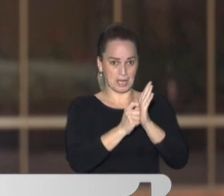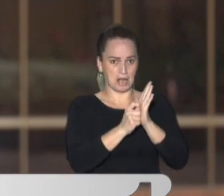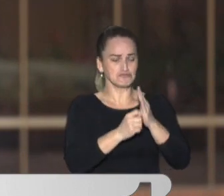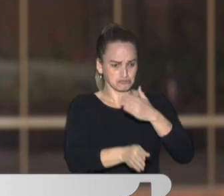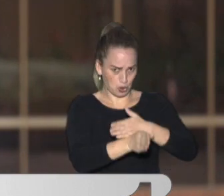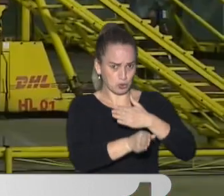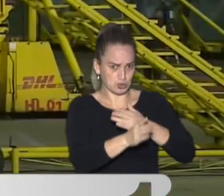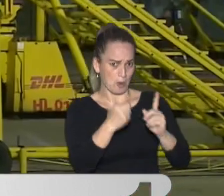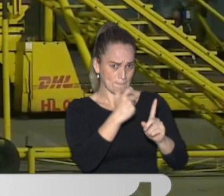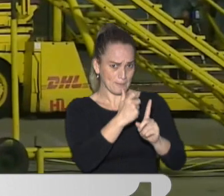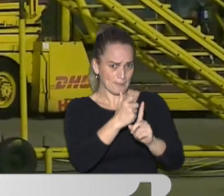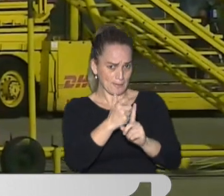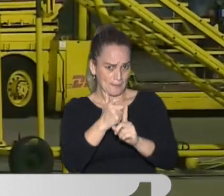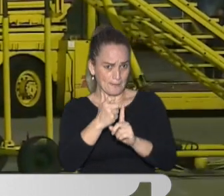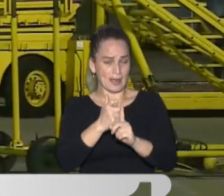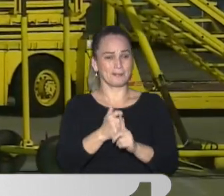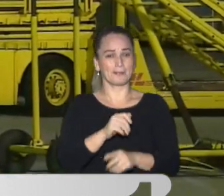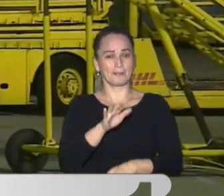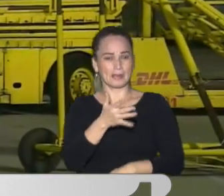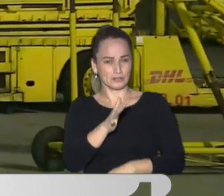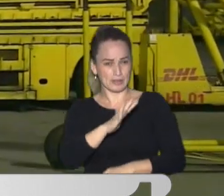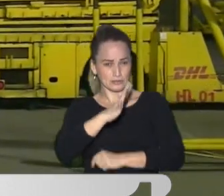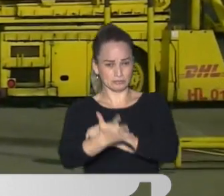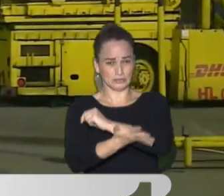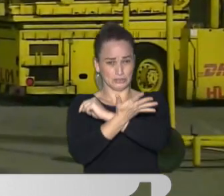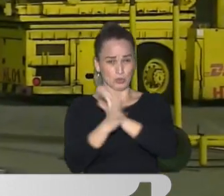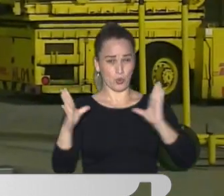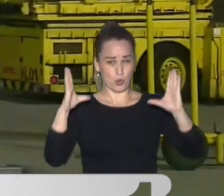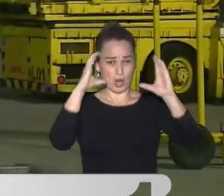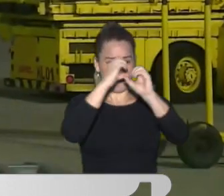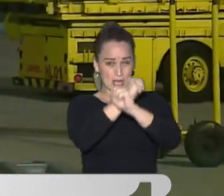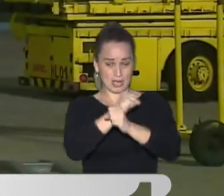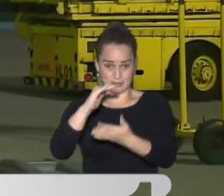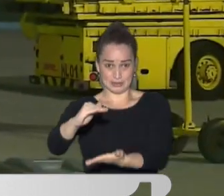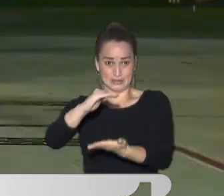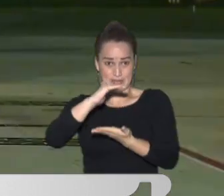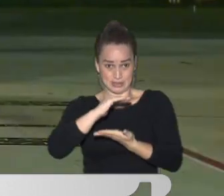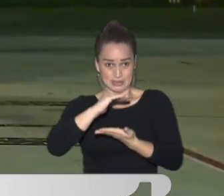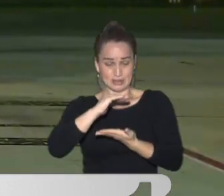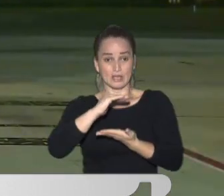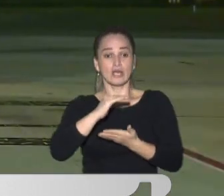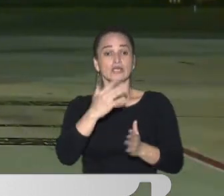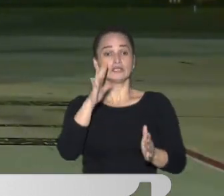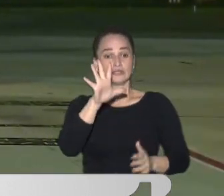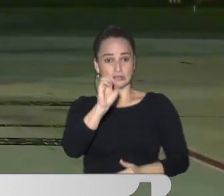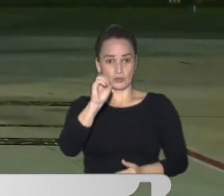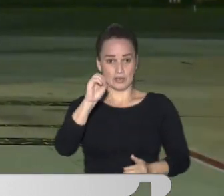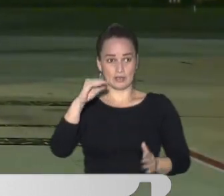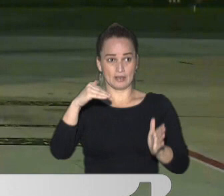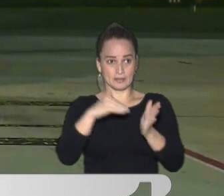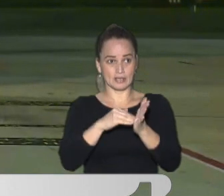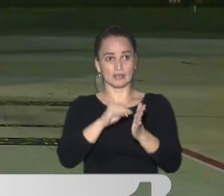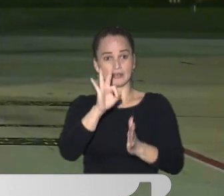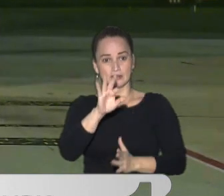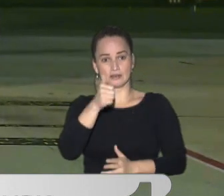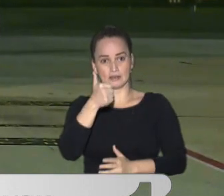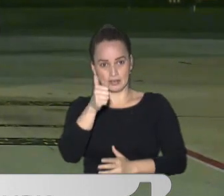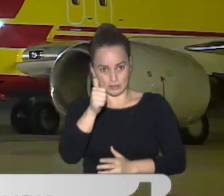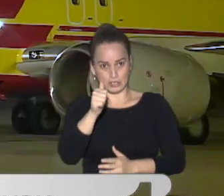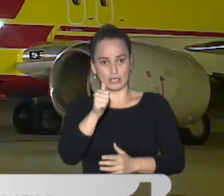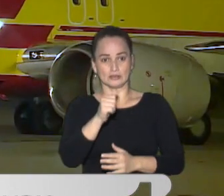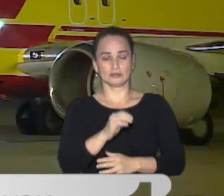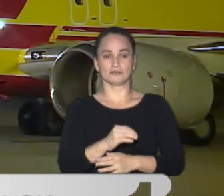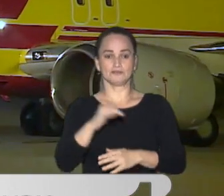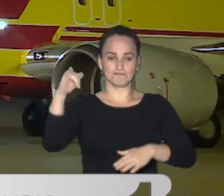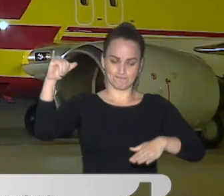ellos. Siendo las 5:05 de la mañana, el segundo lote de 50.310 dosis de Pfizer arribó en territorio